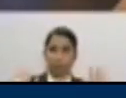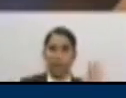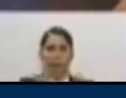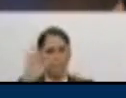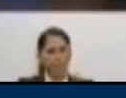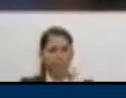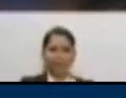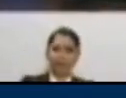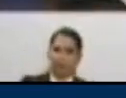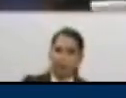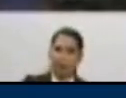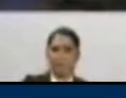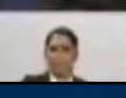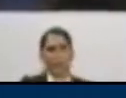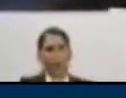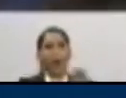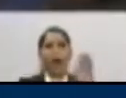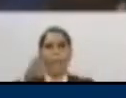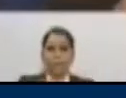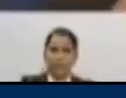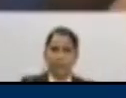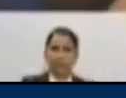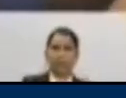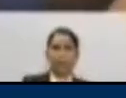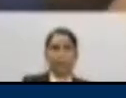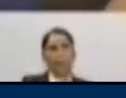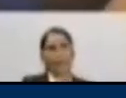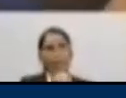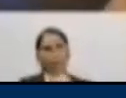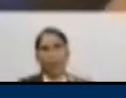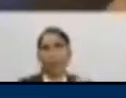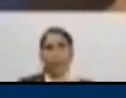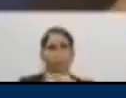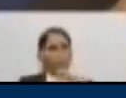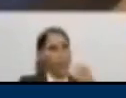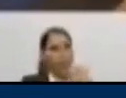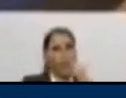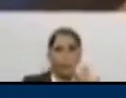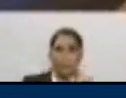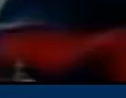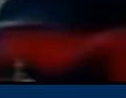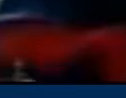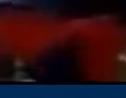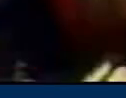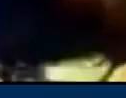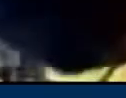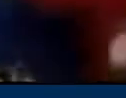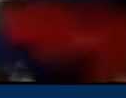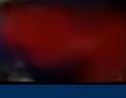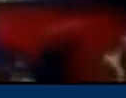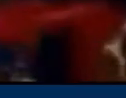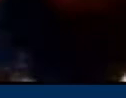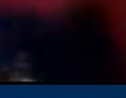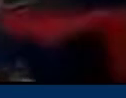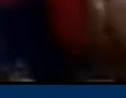tapadas. Putin está muy ocupado con otros grandes problemas que tiene realmente preocupantes a lo